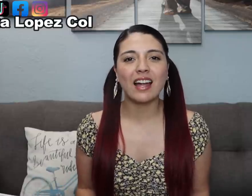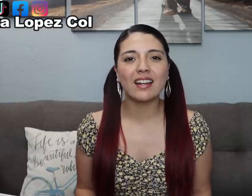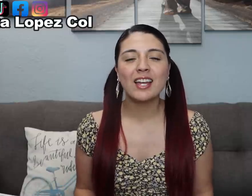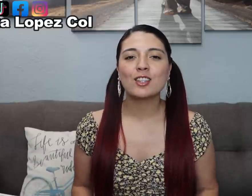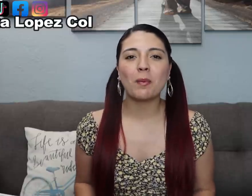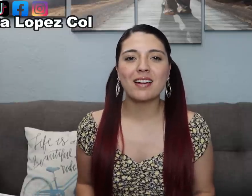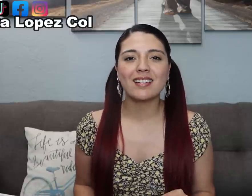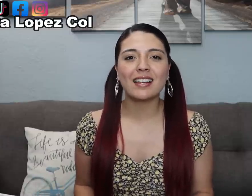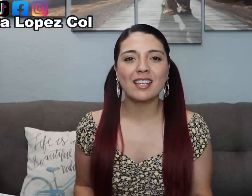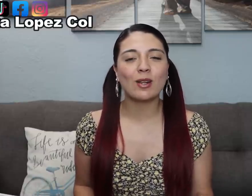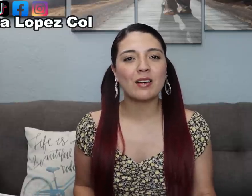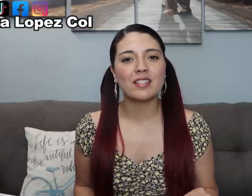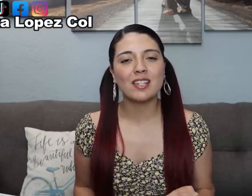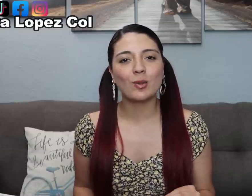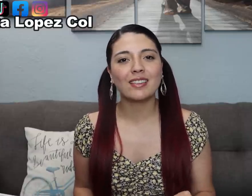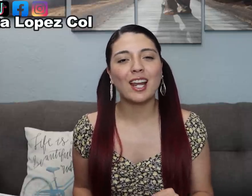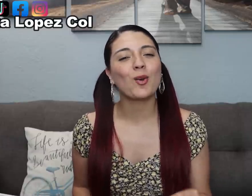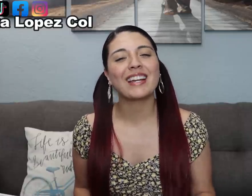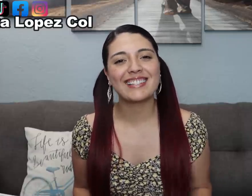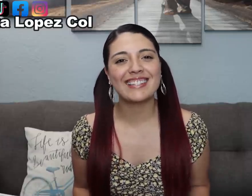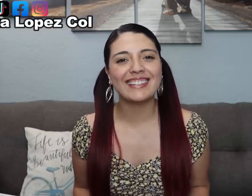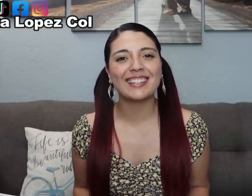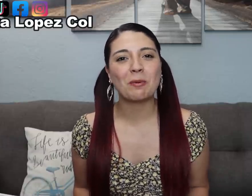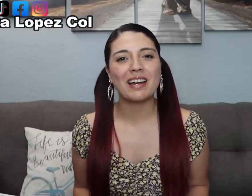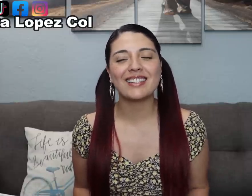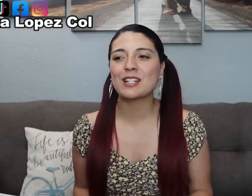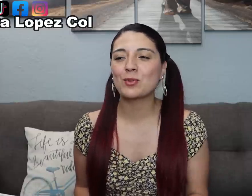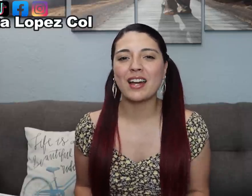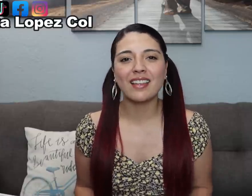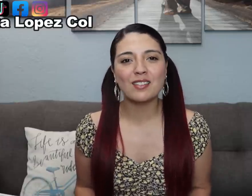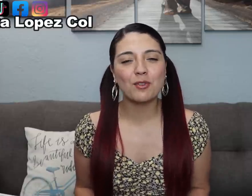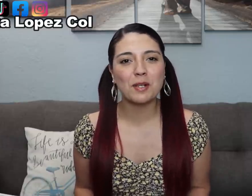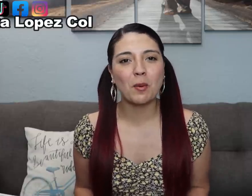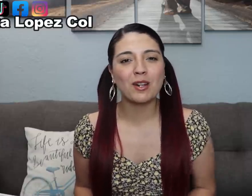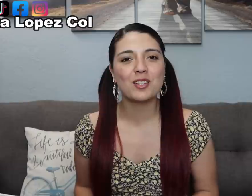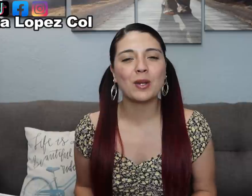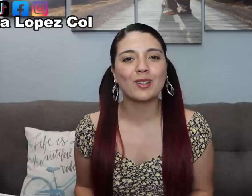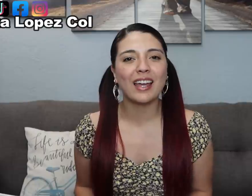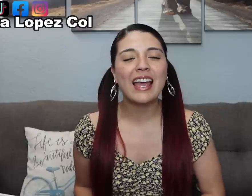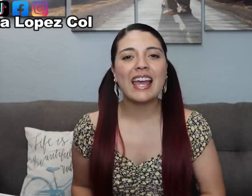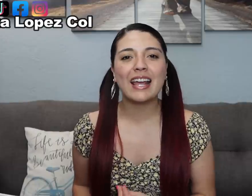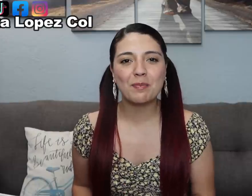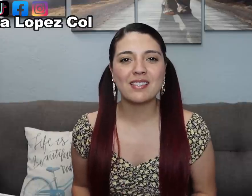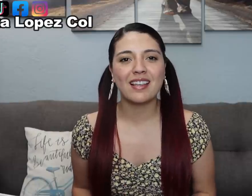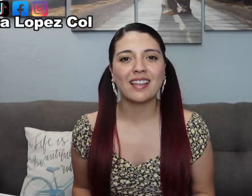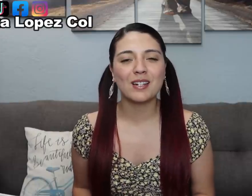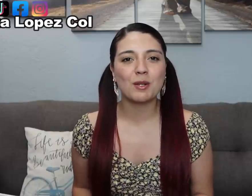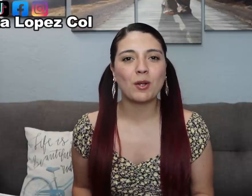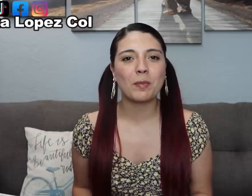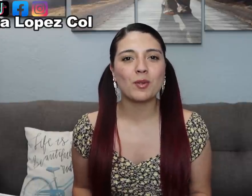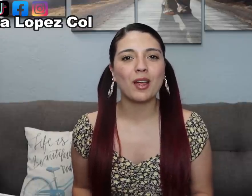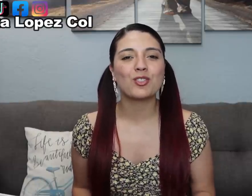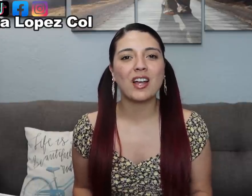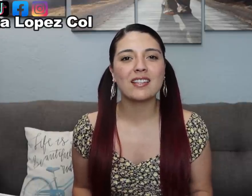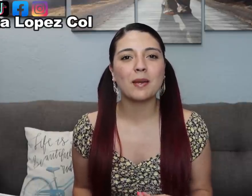puedan sentar, tomarse en alguito, el cafecito, el té, lo que necesiten tomarse y escuchar de esta información, porque les cuento que el presidente Andrés